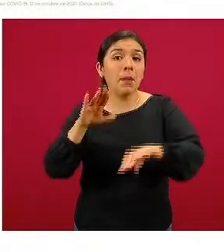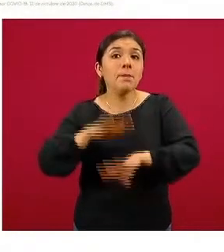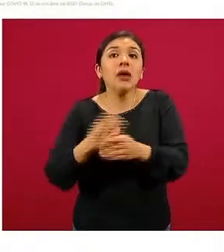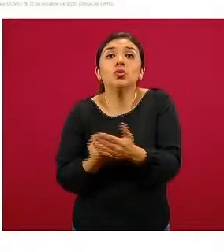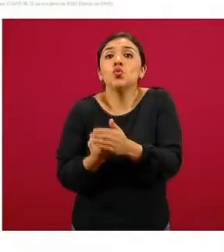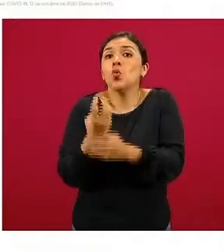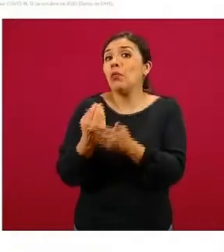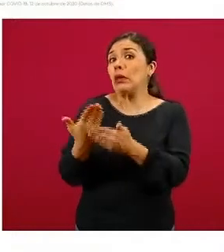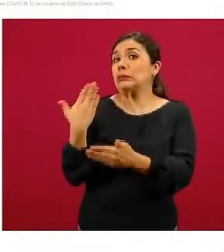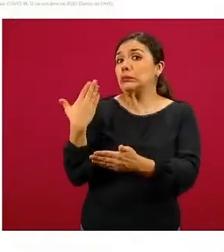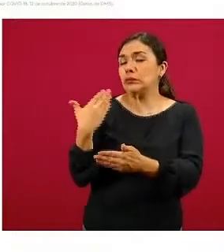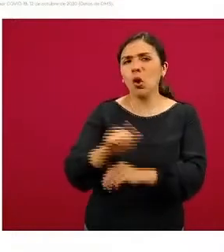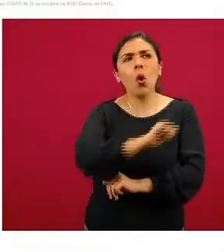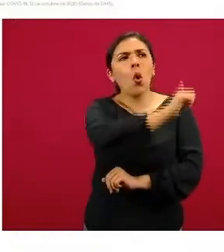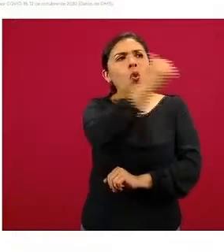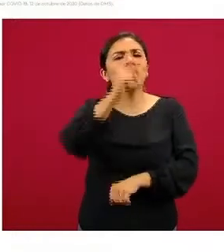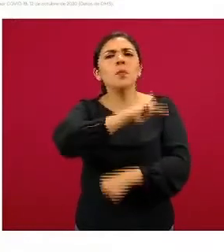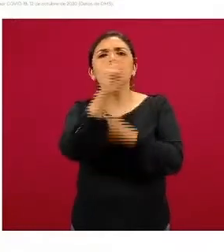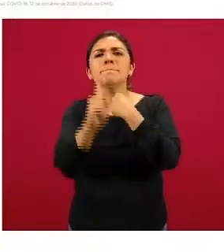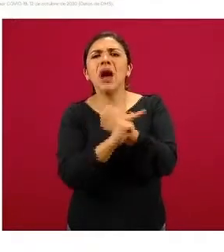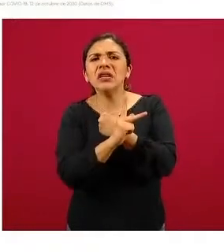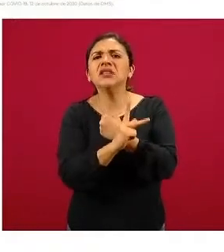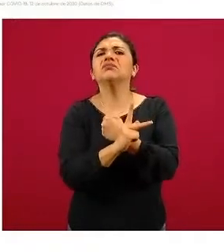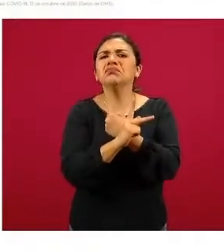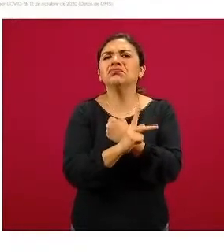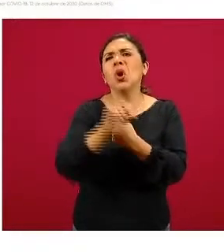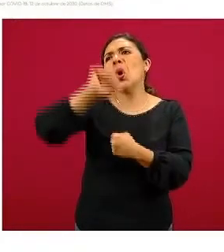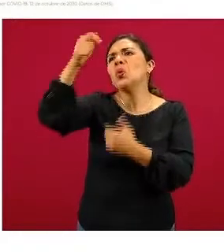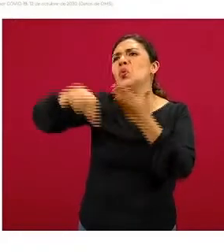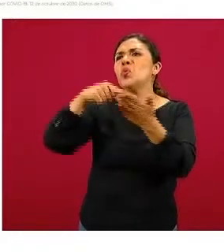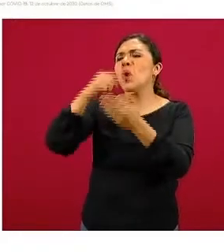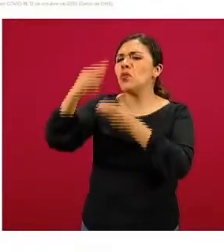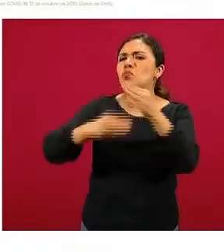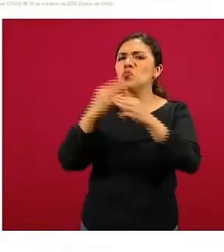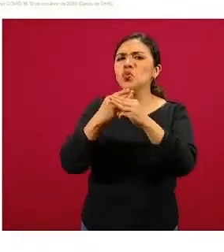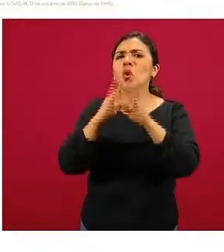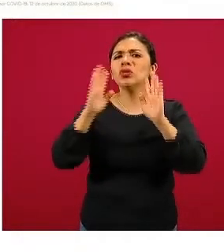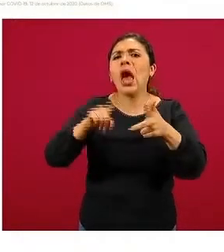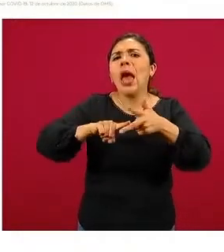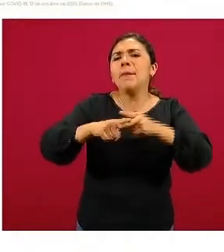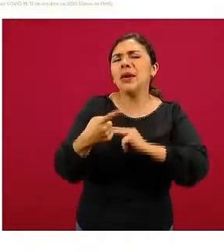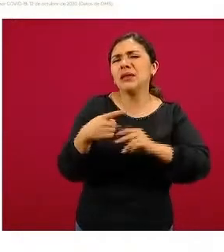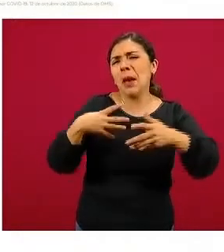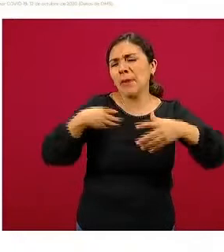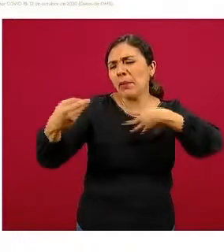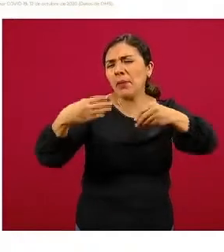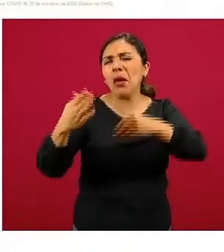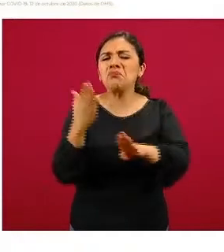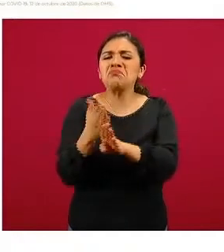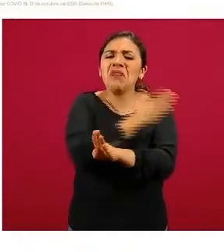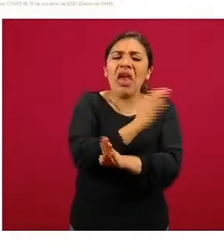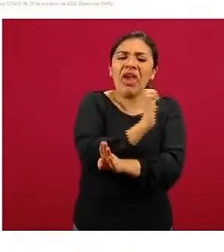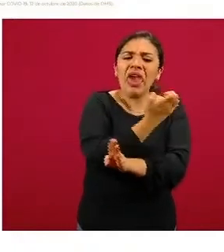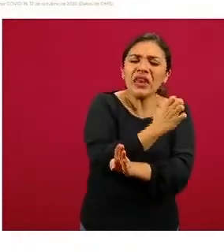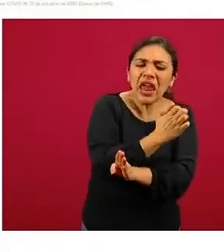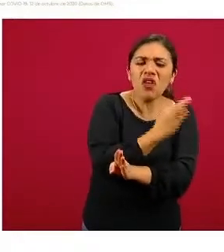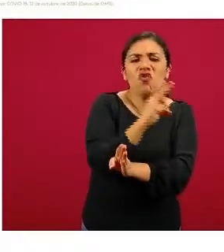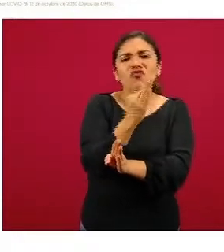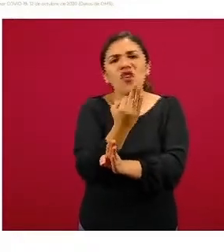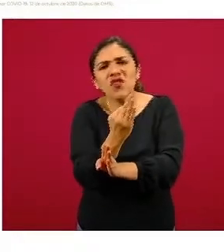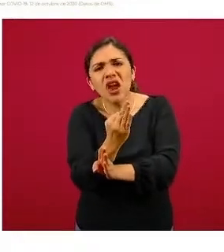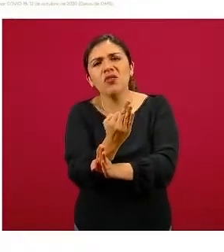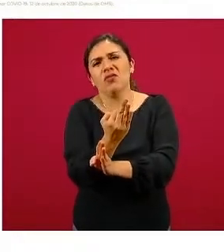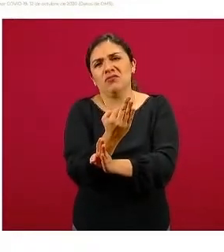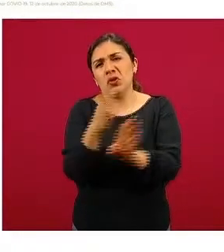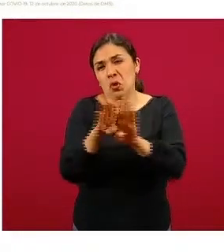reciente. Mientras otros países en su momento u otras regiones habían iniciado con sus epidemias en enero, en febrero,